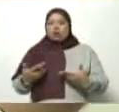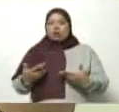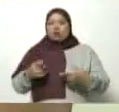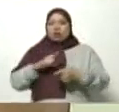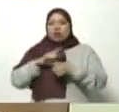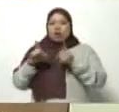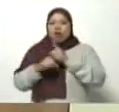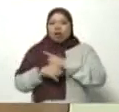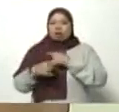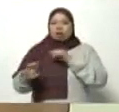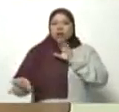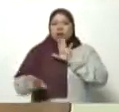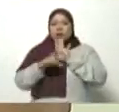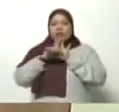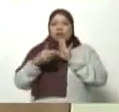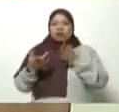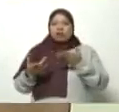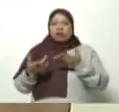modificado cuántas leyes,